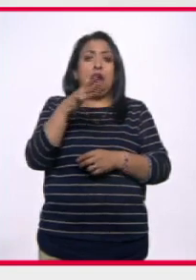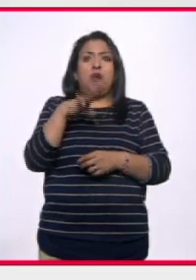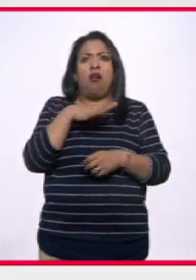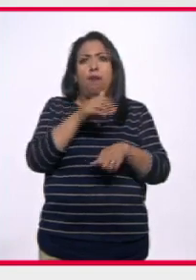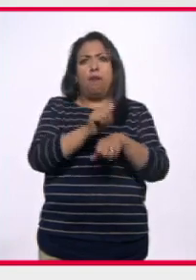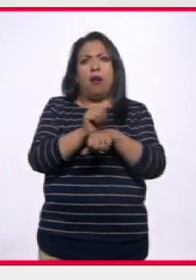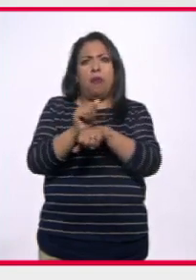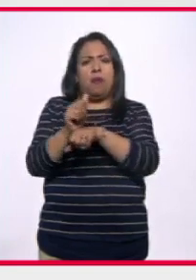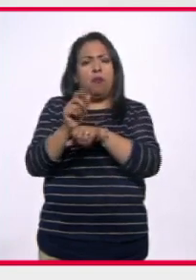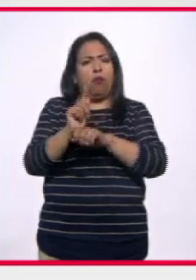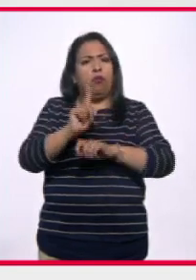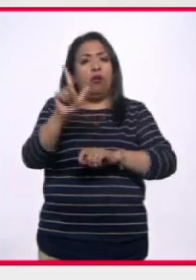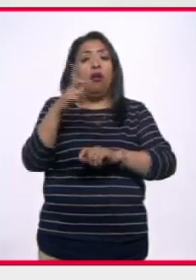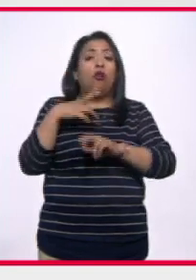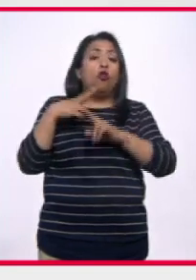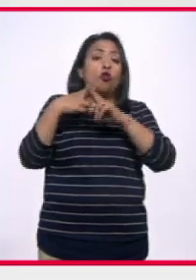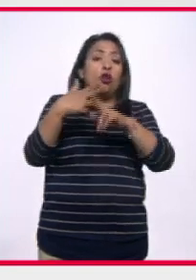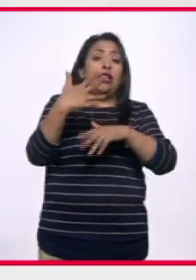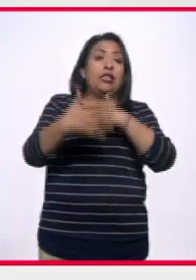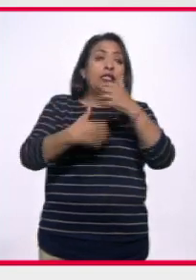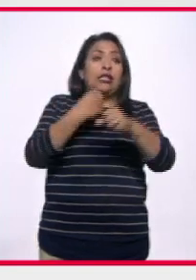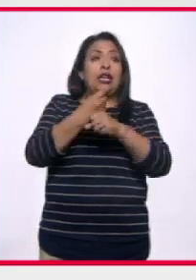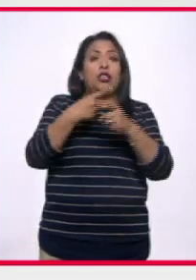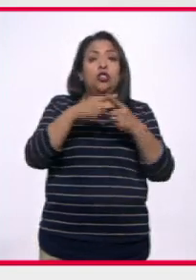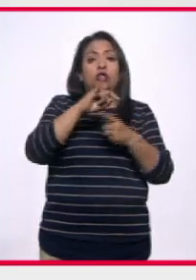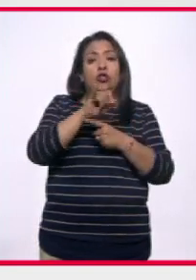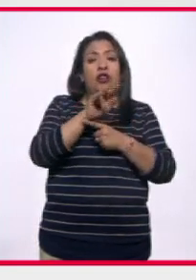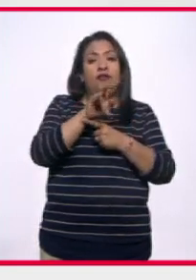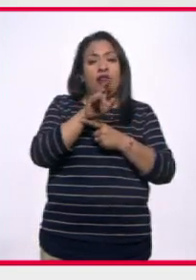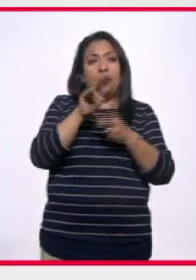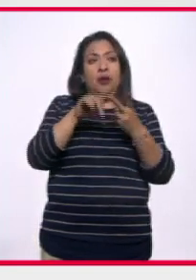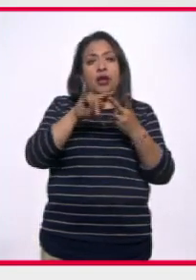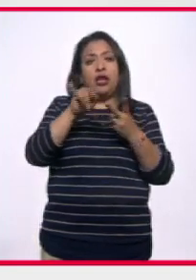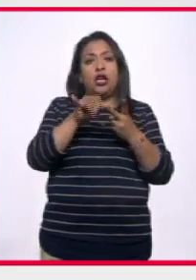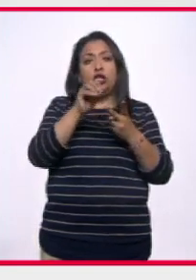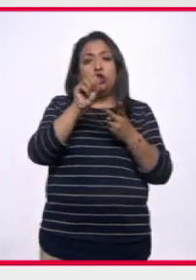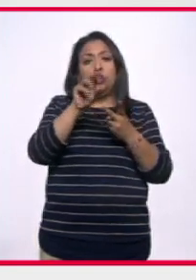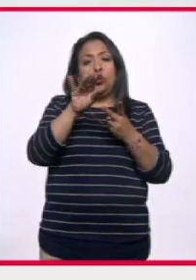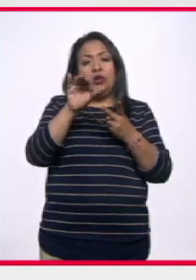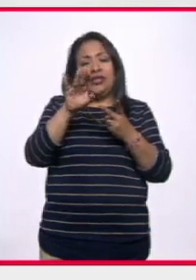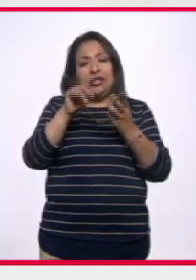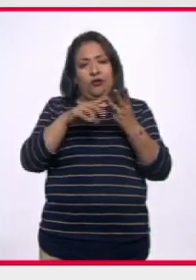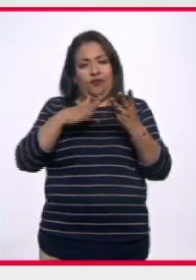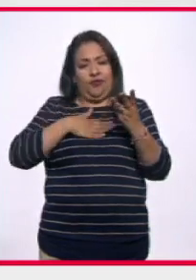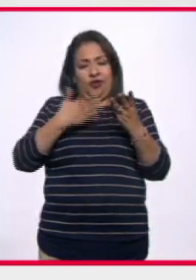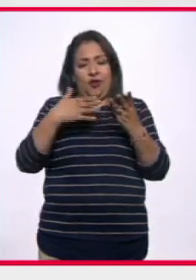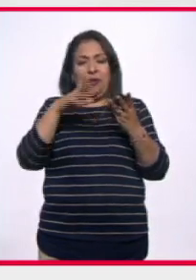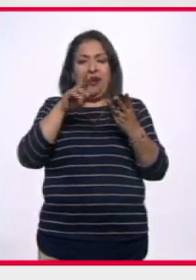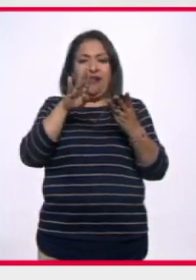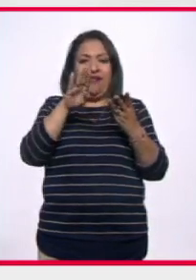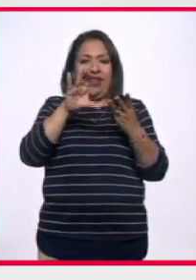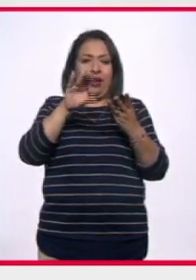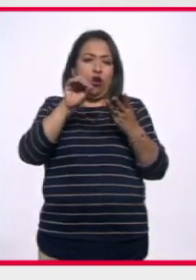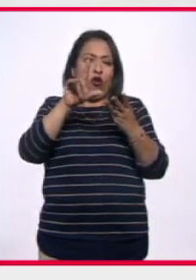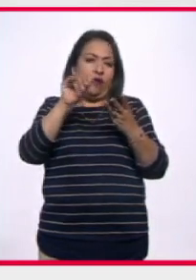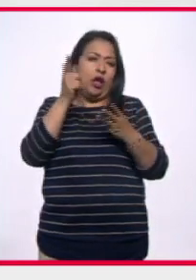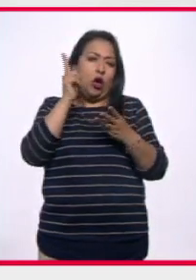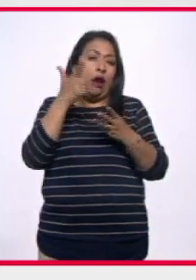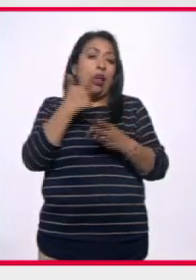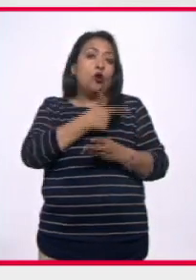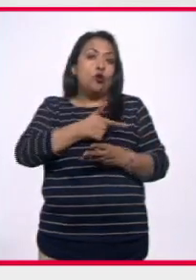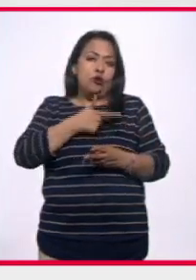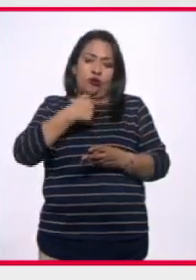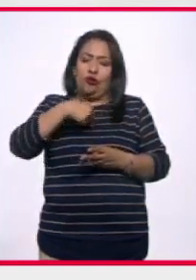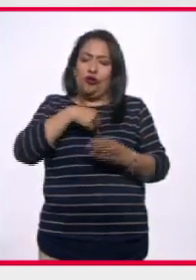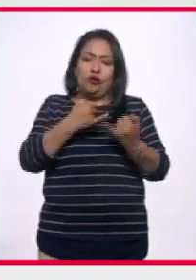celebrando nuestros 15 años de debut de javier camarena josué cerón y su servidora rebeca olvera espero que lo disfruten como